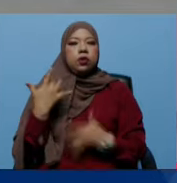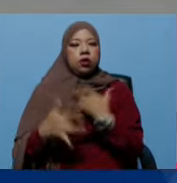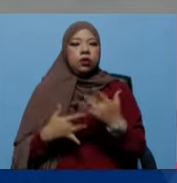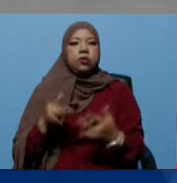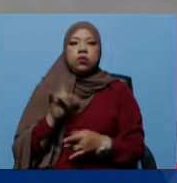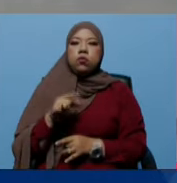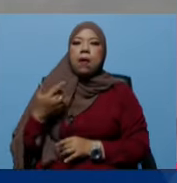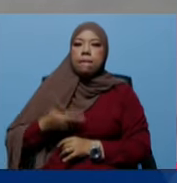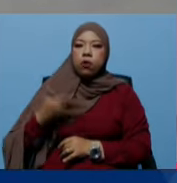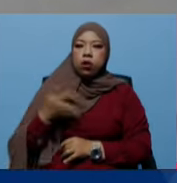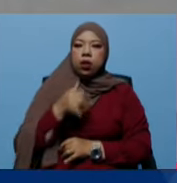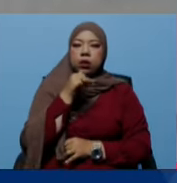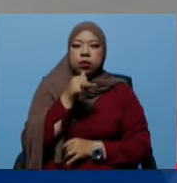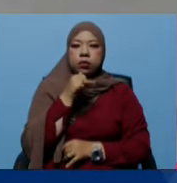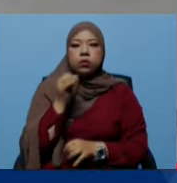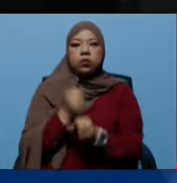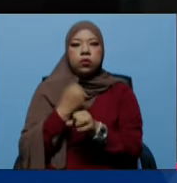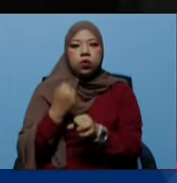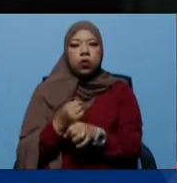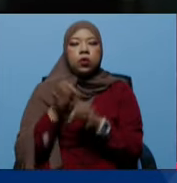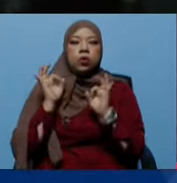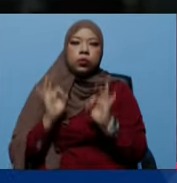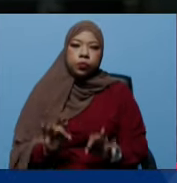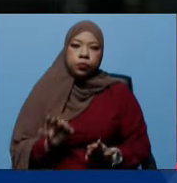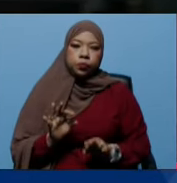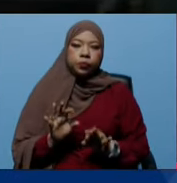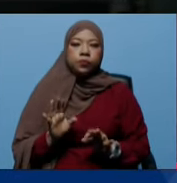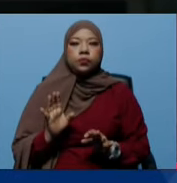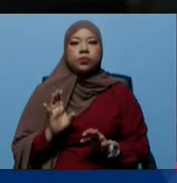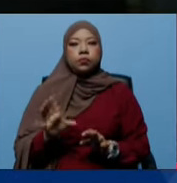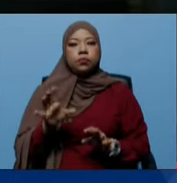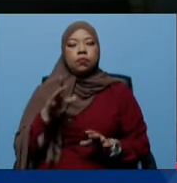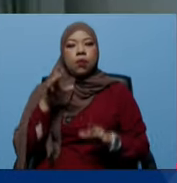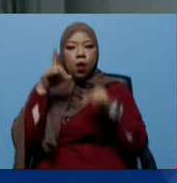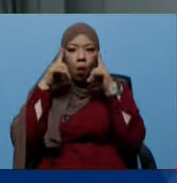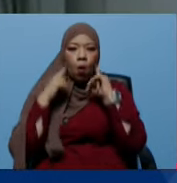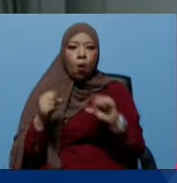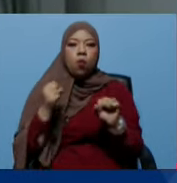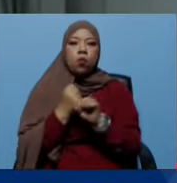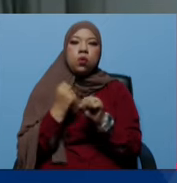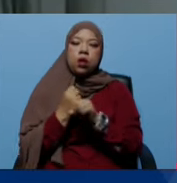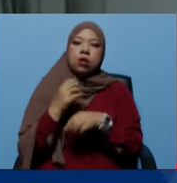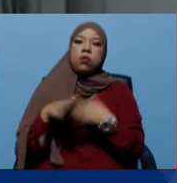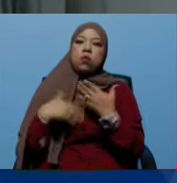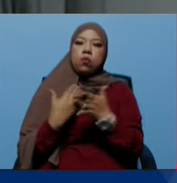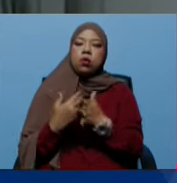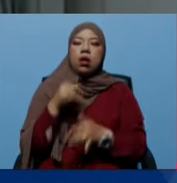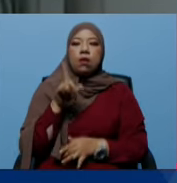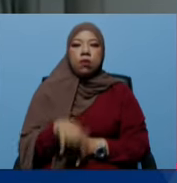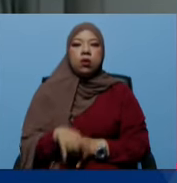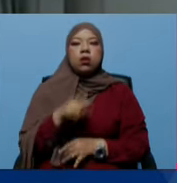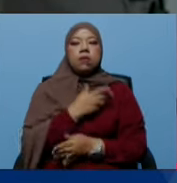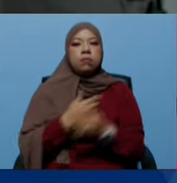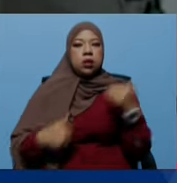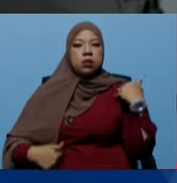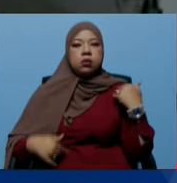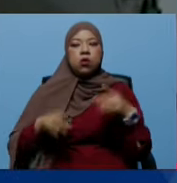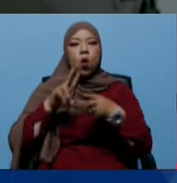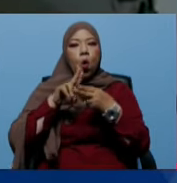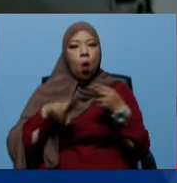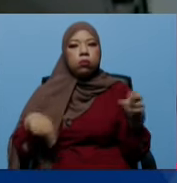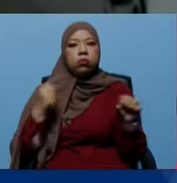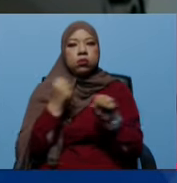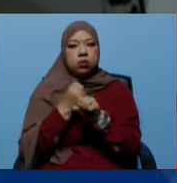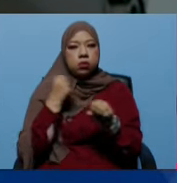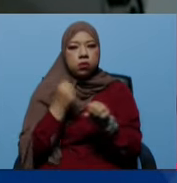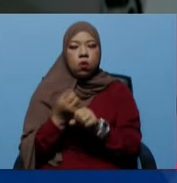tan importantes, no solo para la formación académica de profesionales en estas áreas, sino también, presidente, con el compromiso de